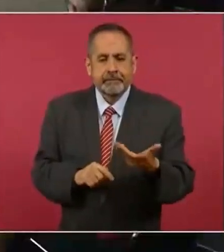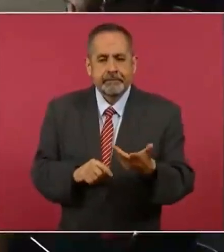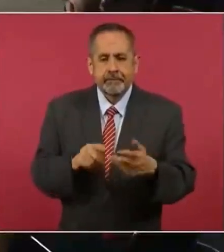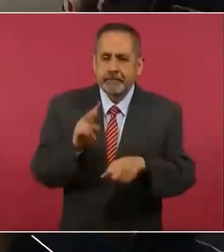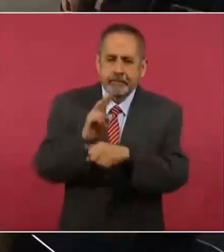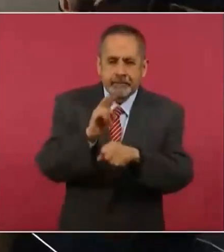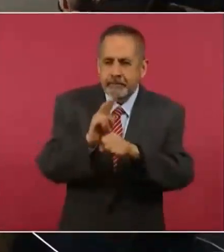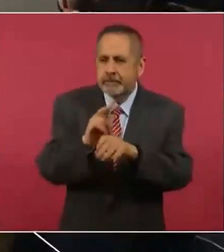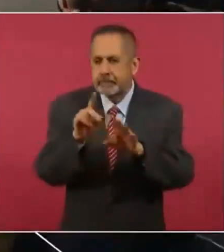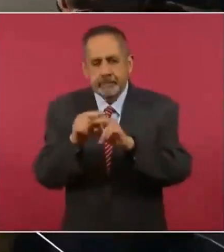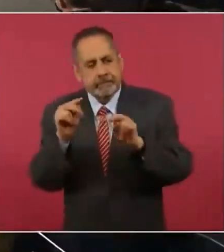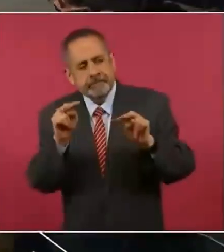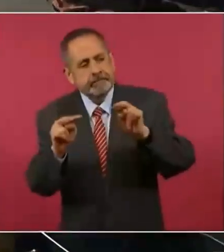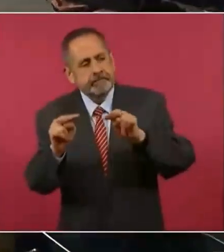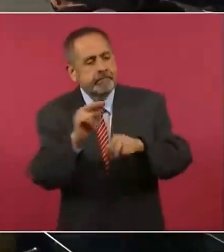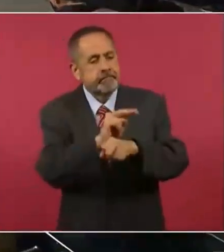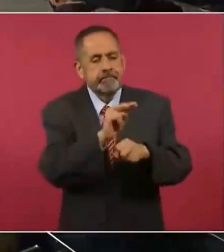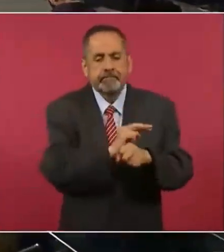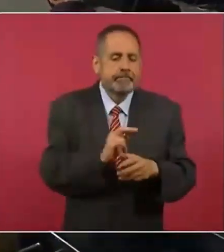vigilancia, ¿no?